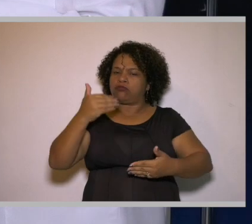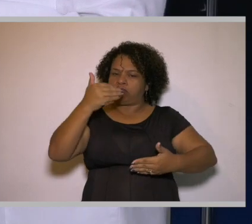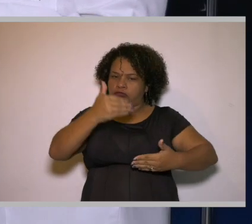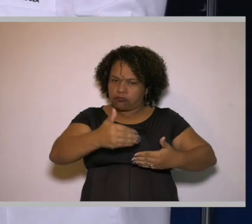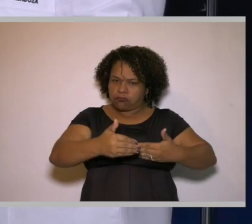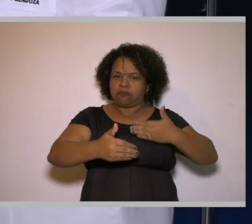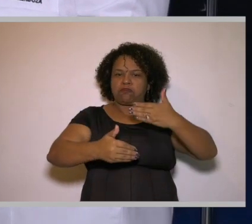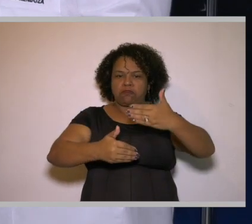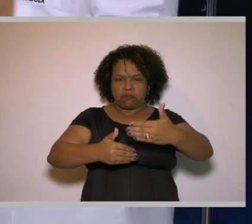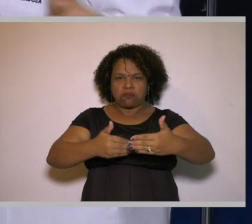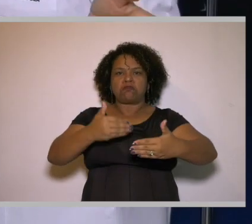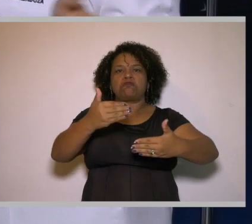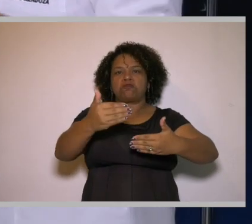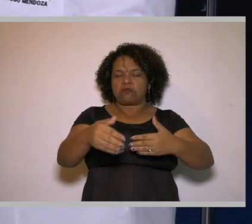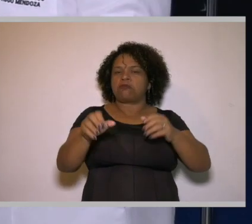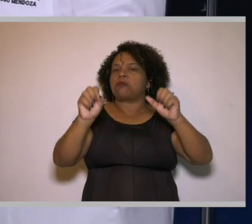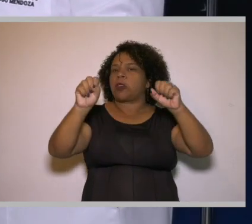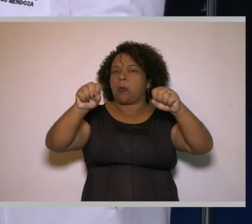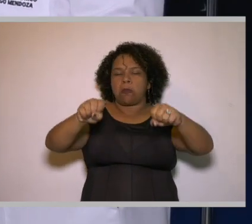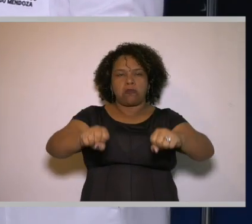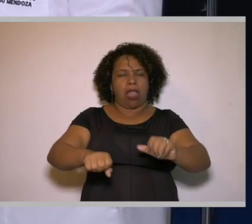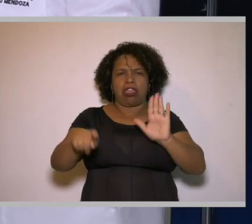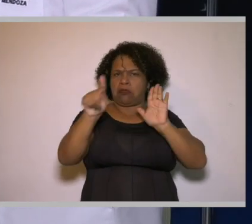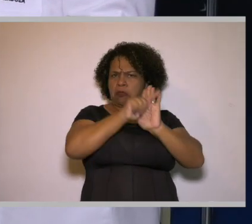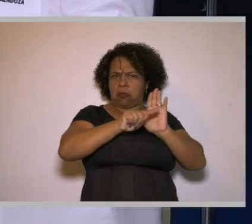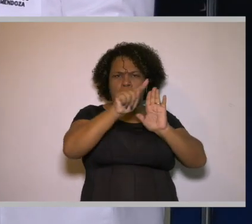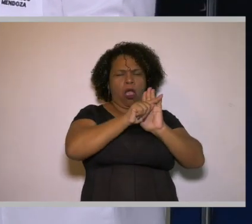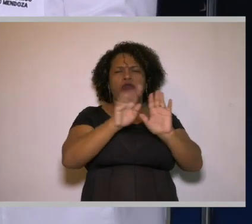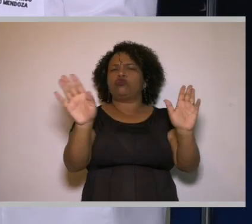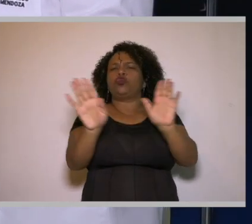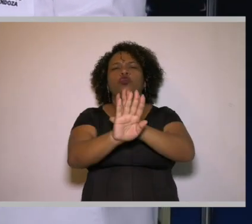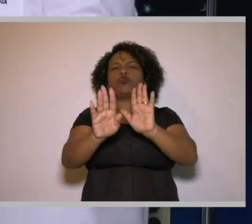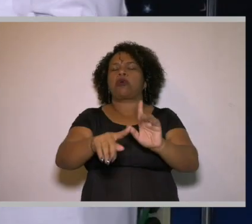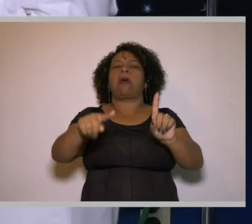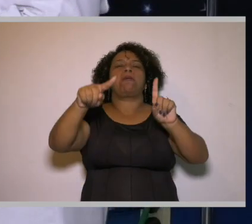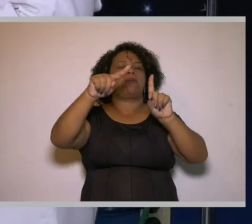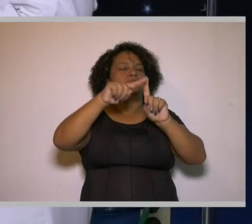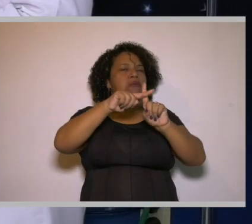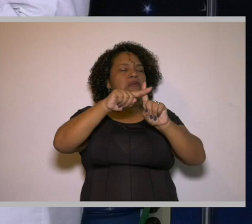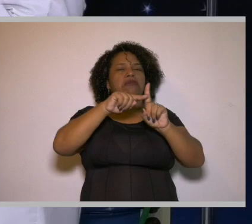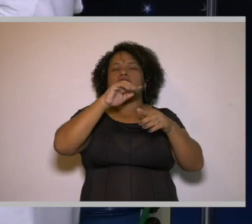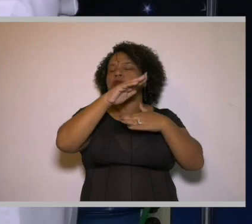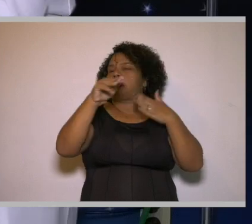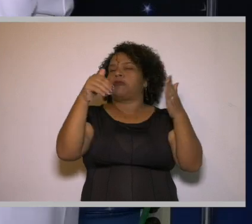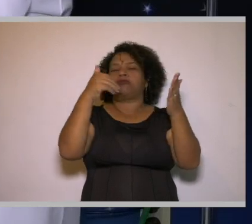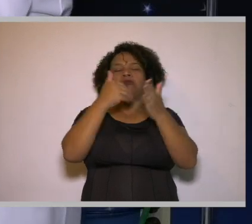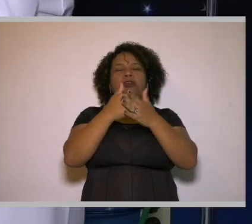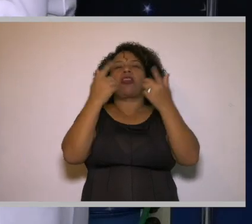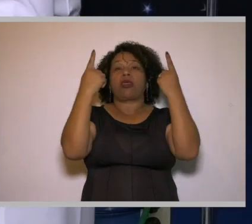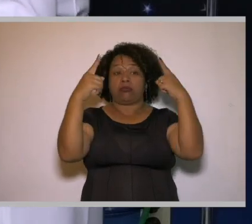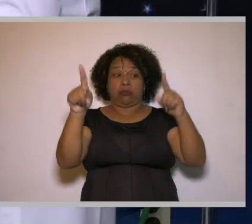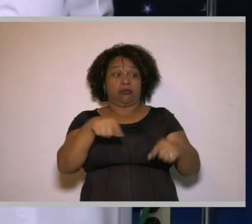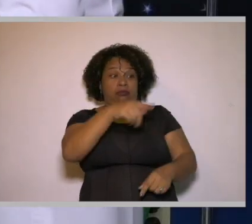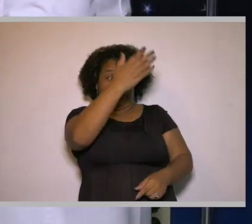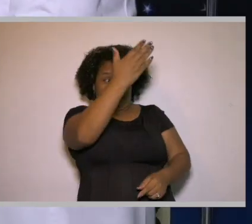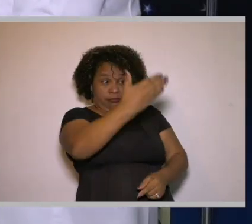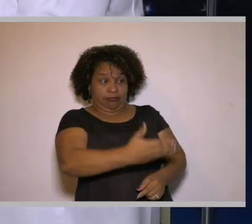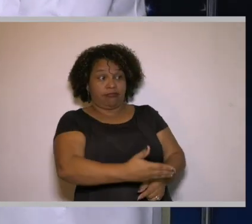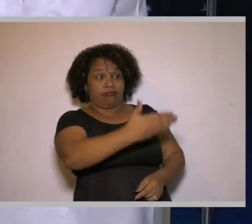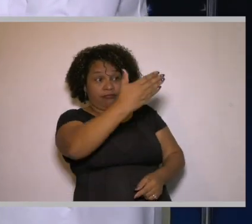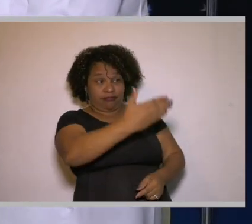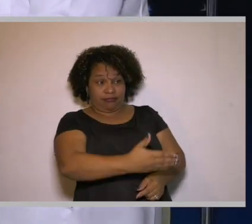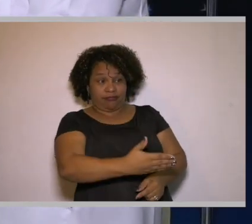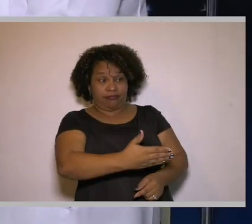cualquier procedimiento sin ninguna situación negativa en el niño. Así que aquí tenemos